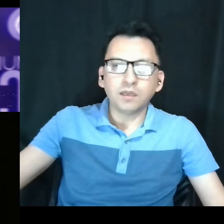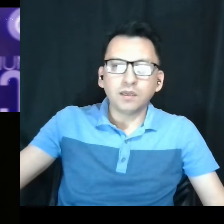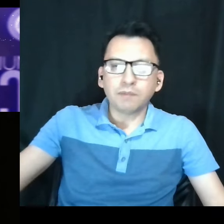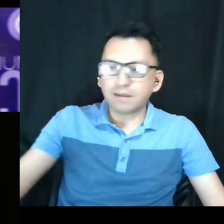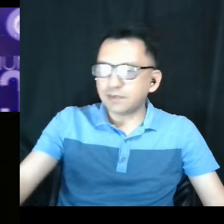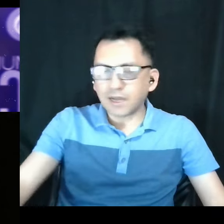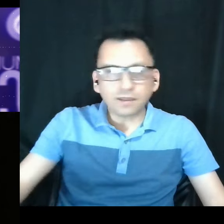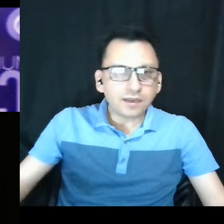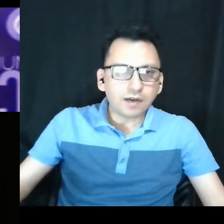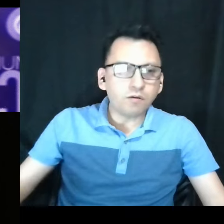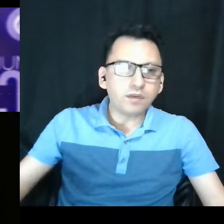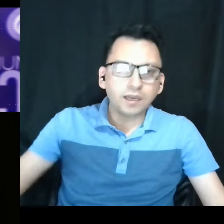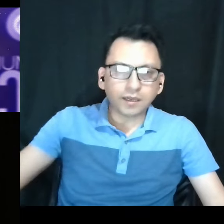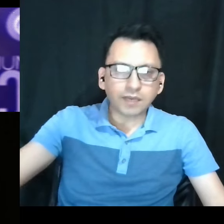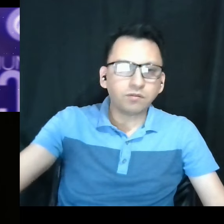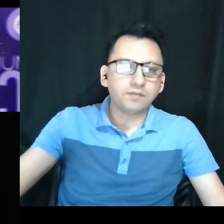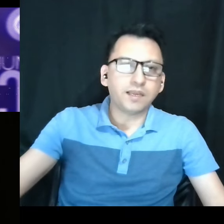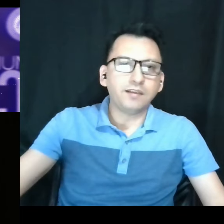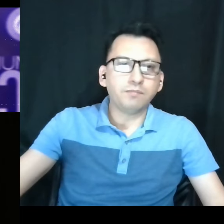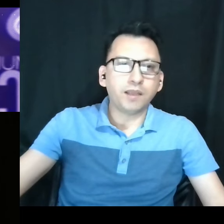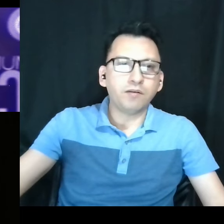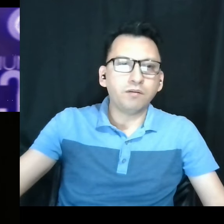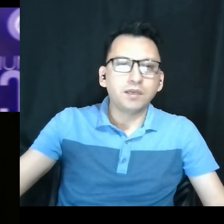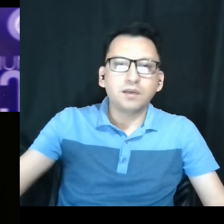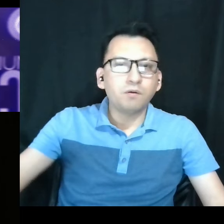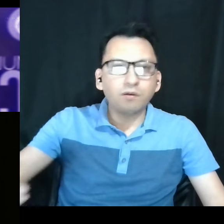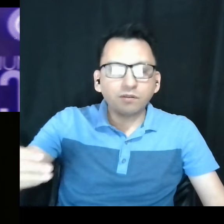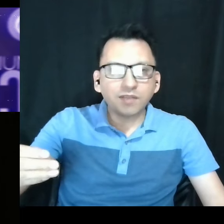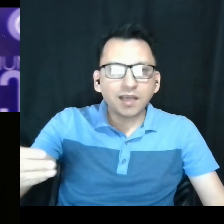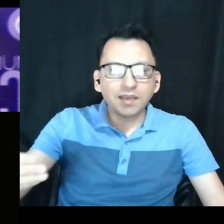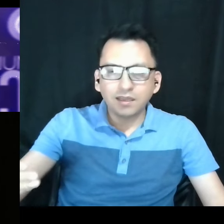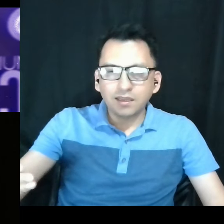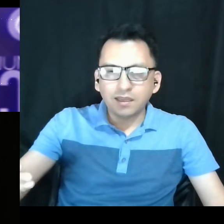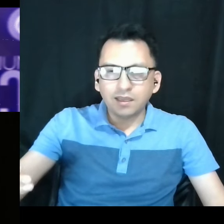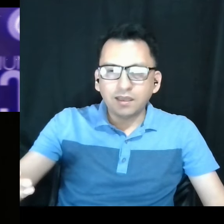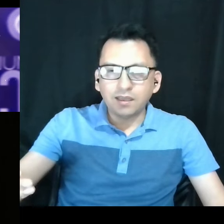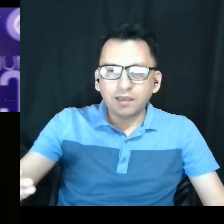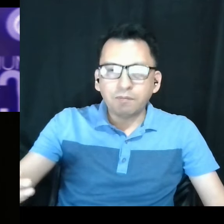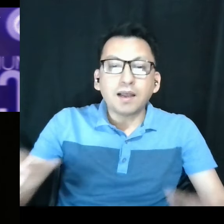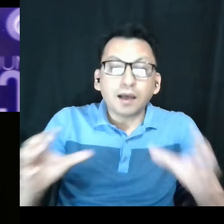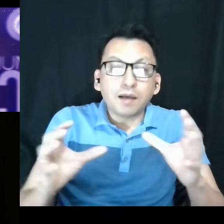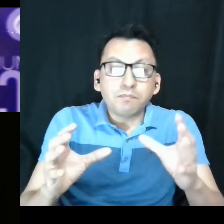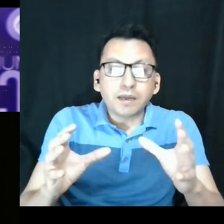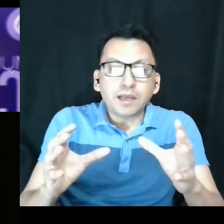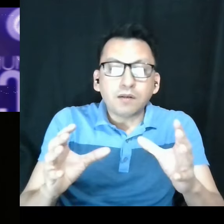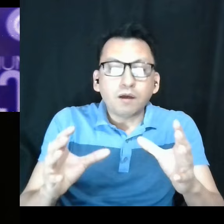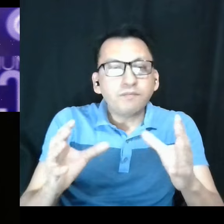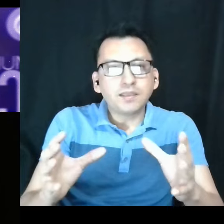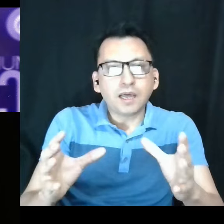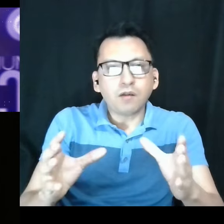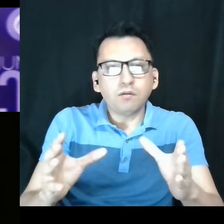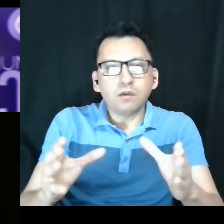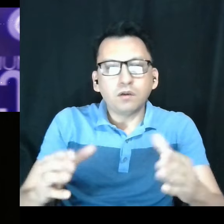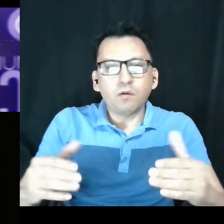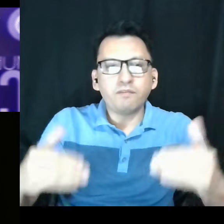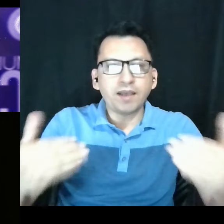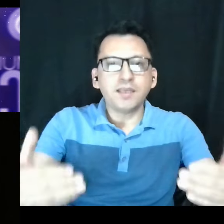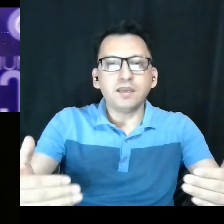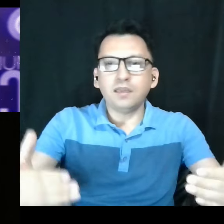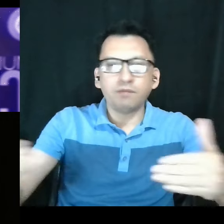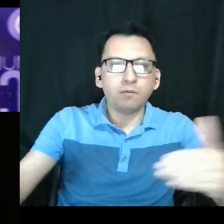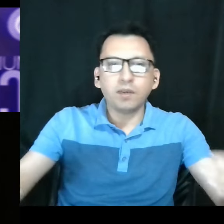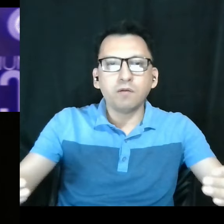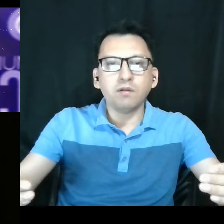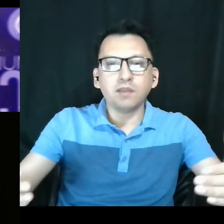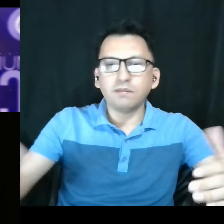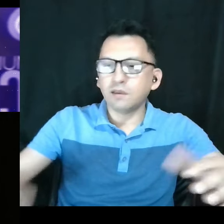López Obrador para sacar del cajón el caso de Salinas pliego no no están para para no afectarlo no